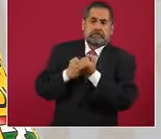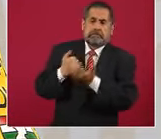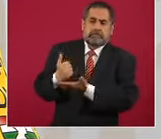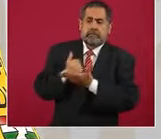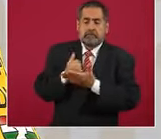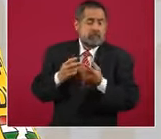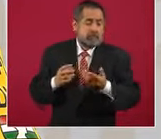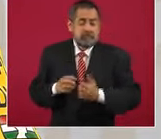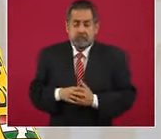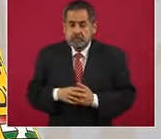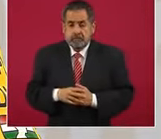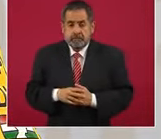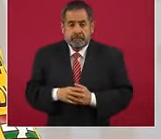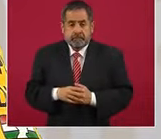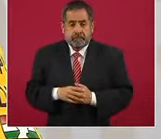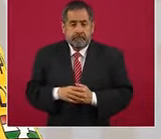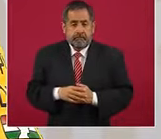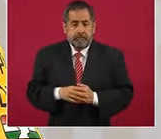en